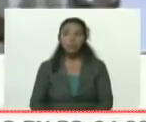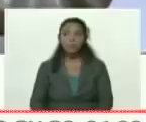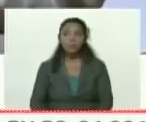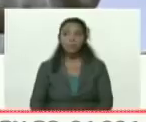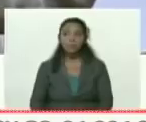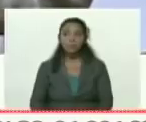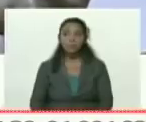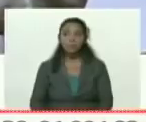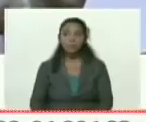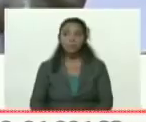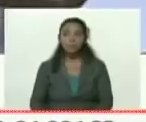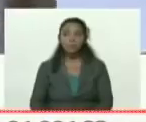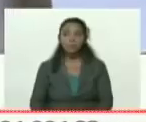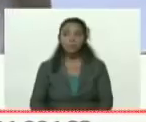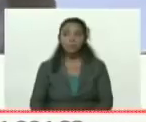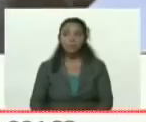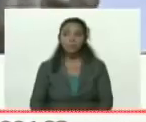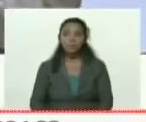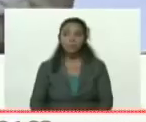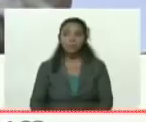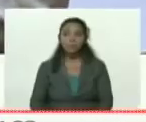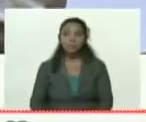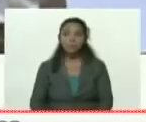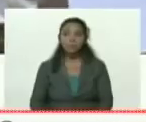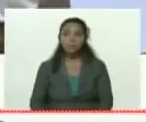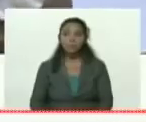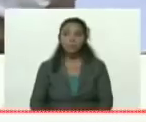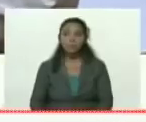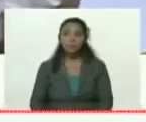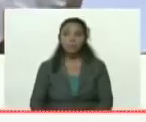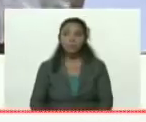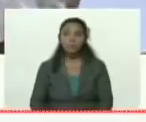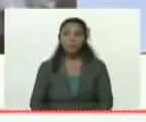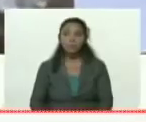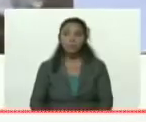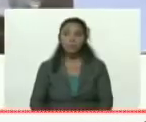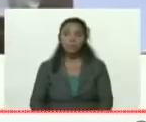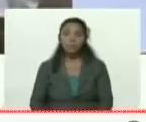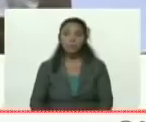grabador, que yo había pronunciado unas palabras en algunas partes